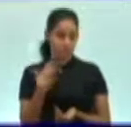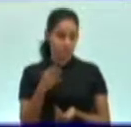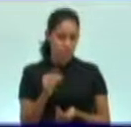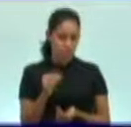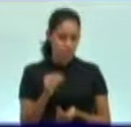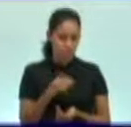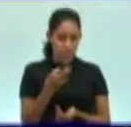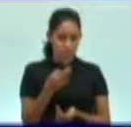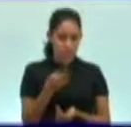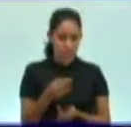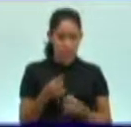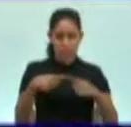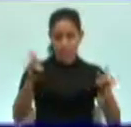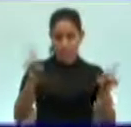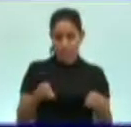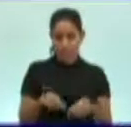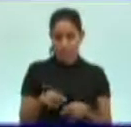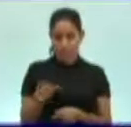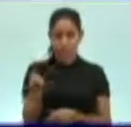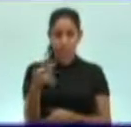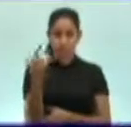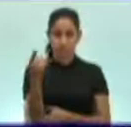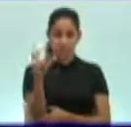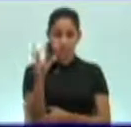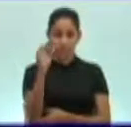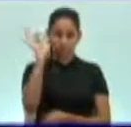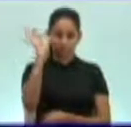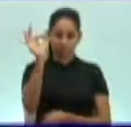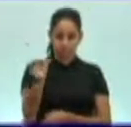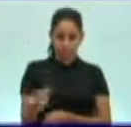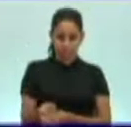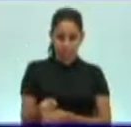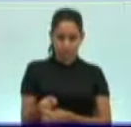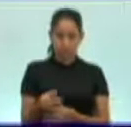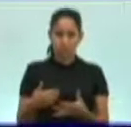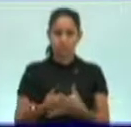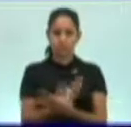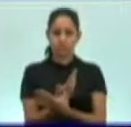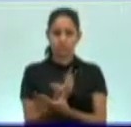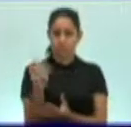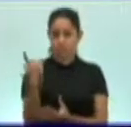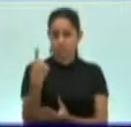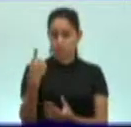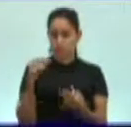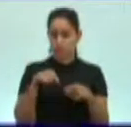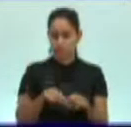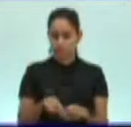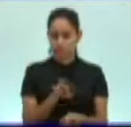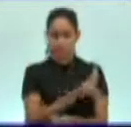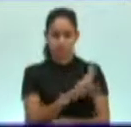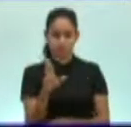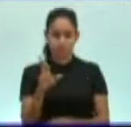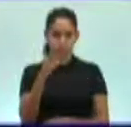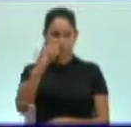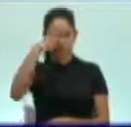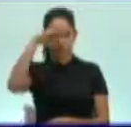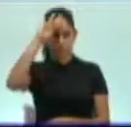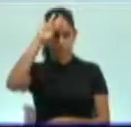refiriéndonos al escudo de la Palma Real como símbolo también nacional de la República de